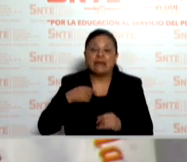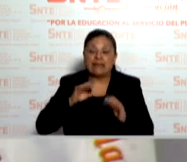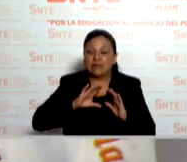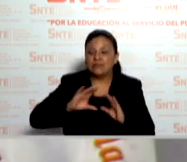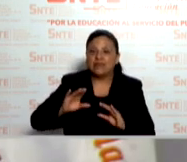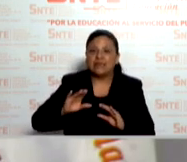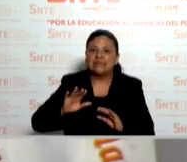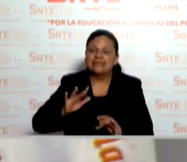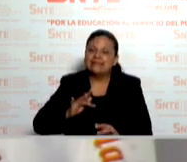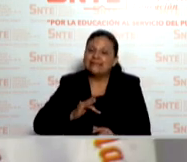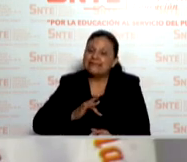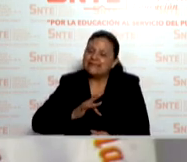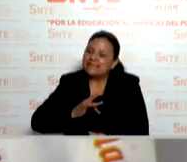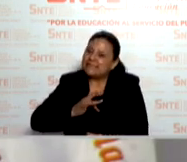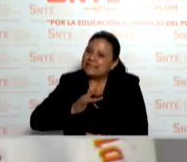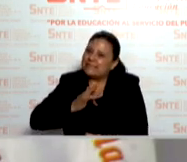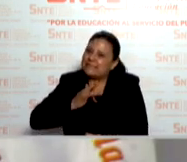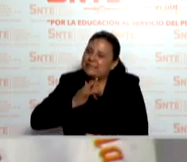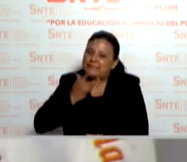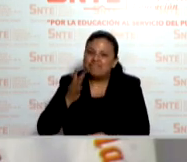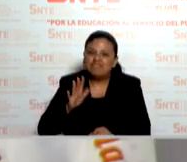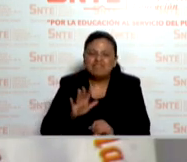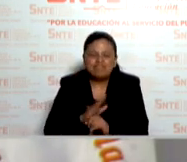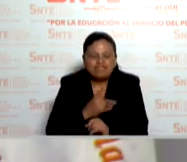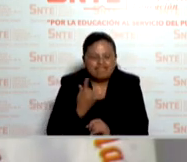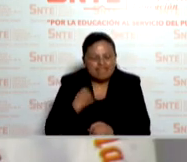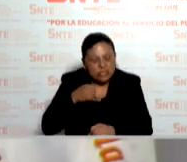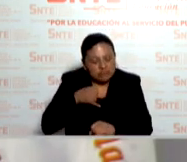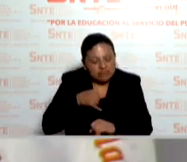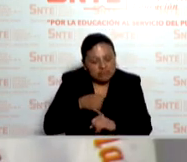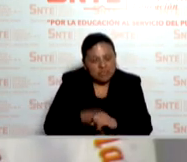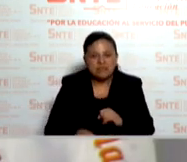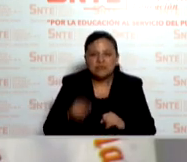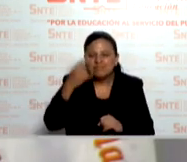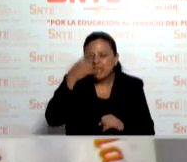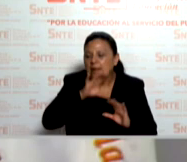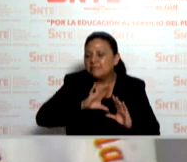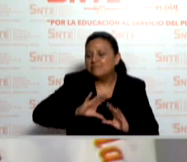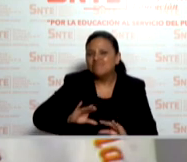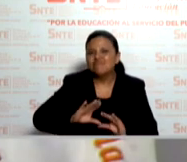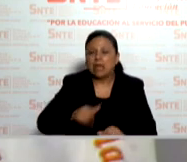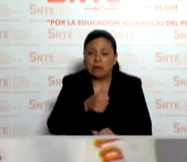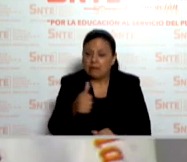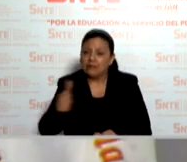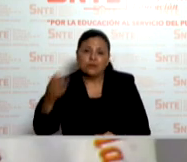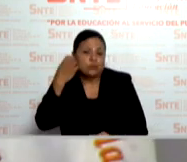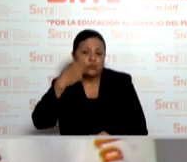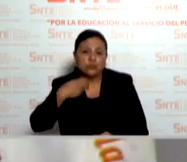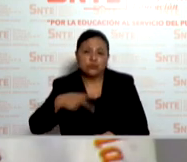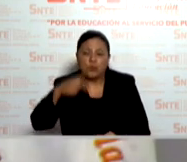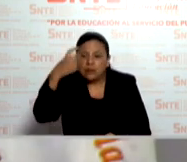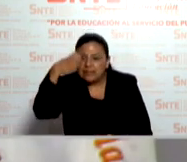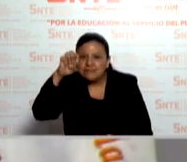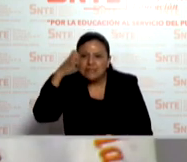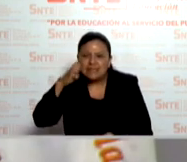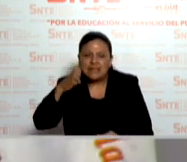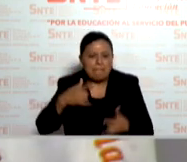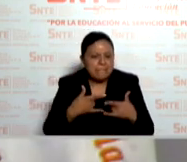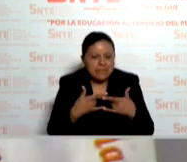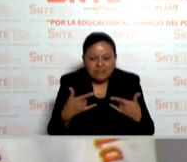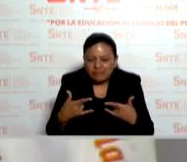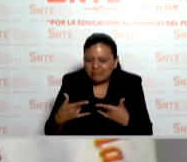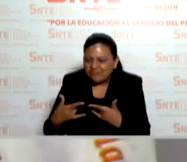la pasión por enseñar. Cada uno, a partir de su experiencia, fue creando historias que nos